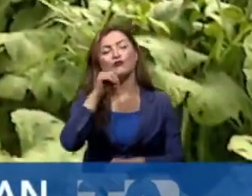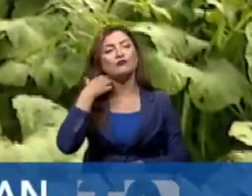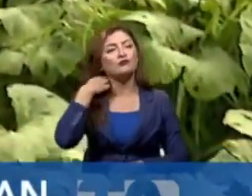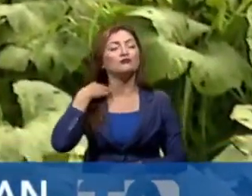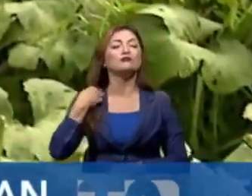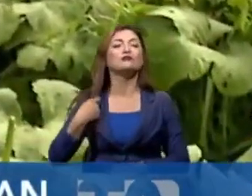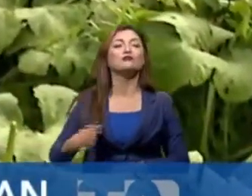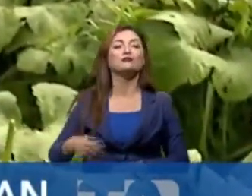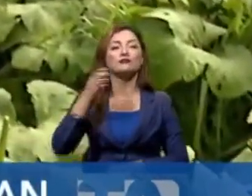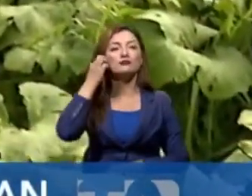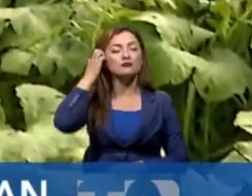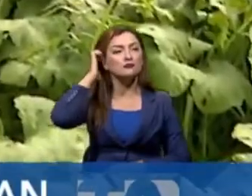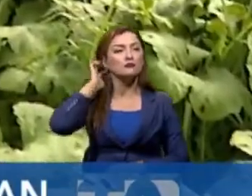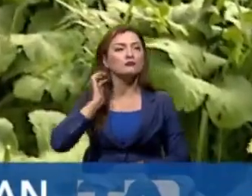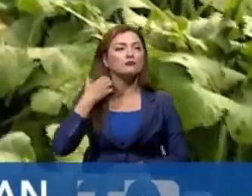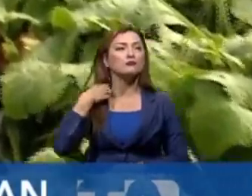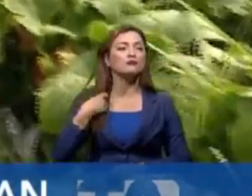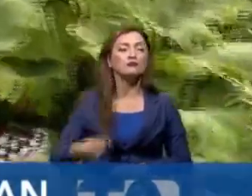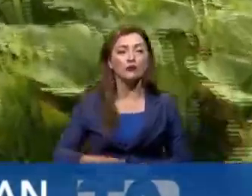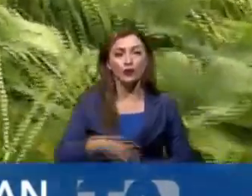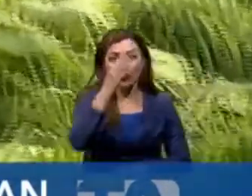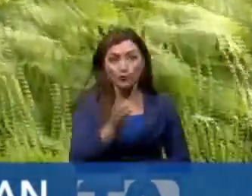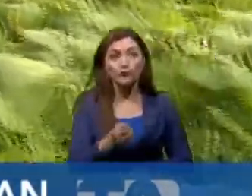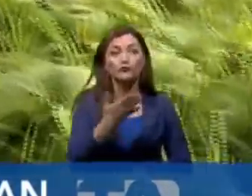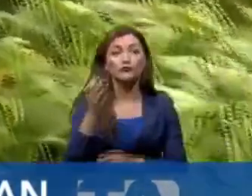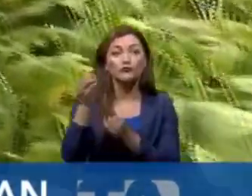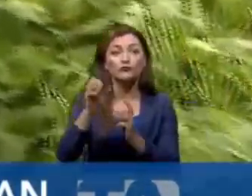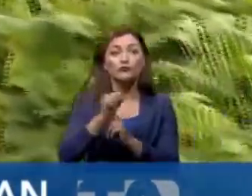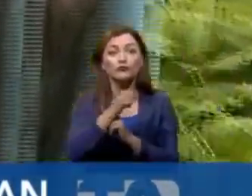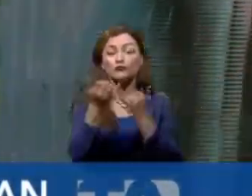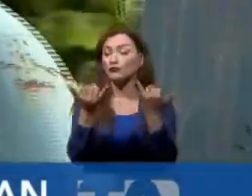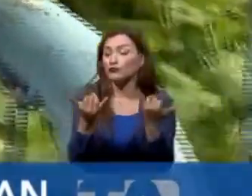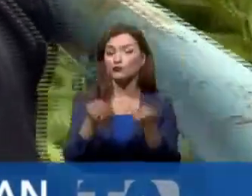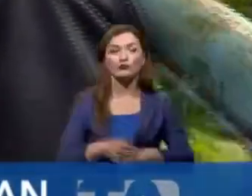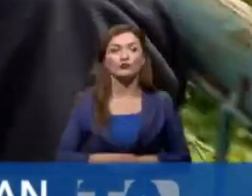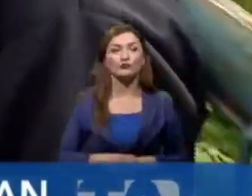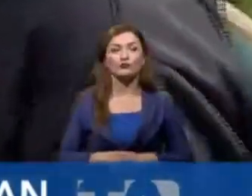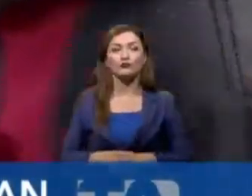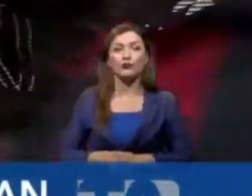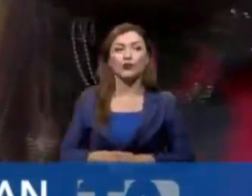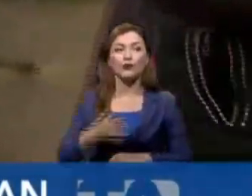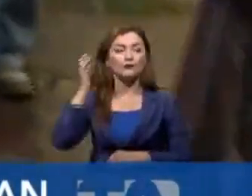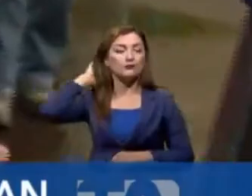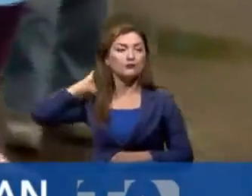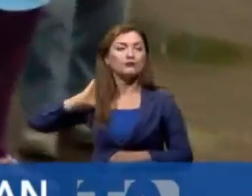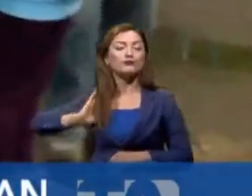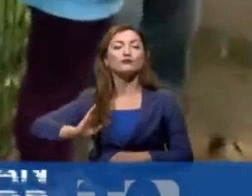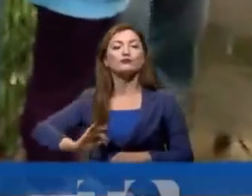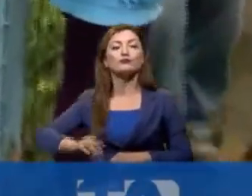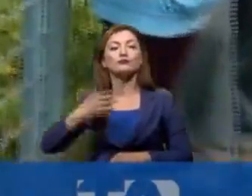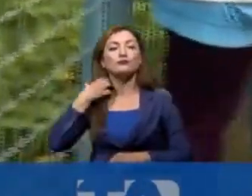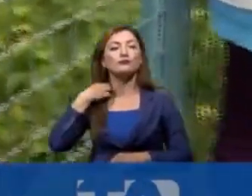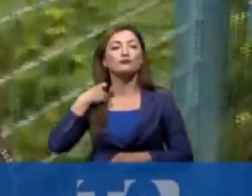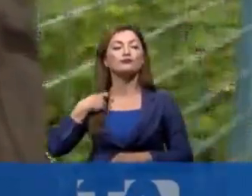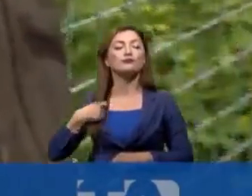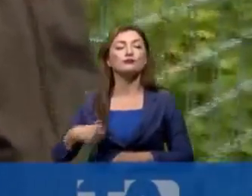Doña María Buen día cuéntenos un poco de la situación que estamos viviendo por acá señorita muy buenos días aquí es